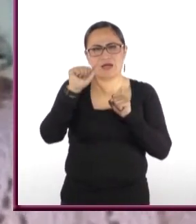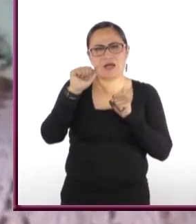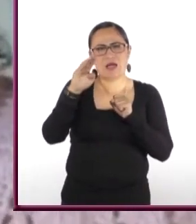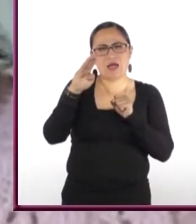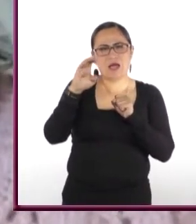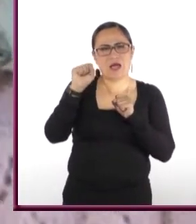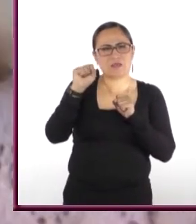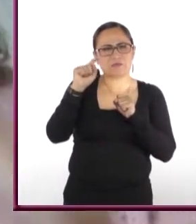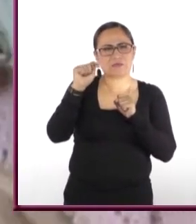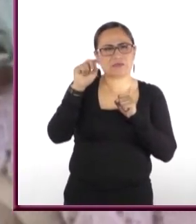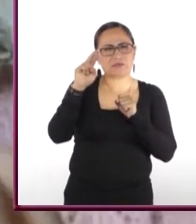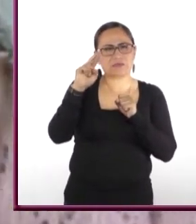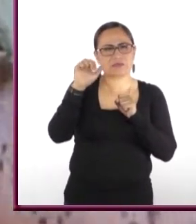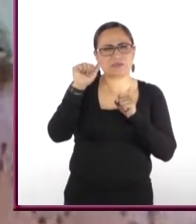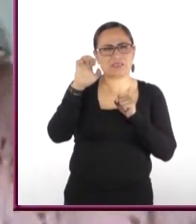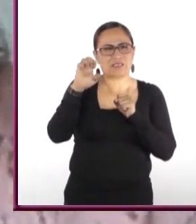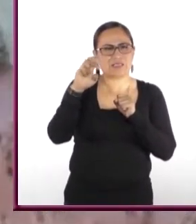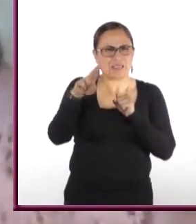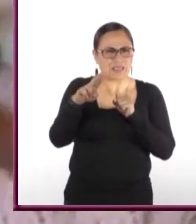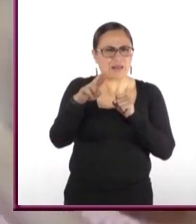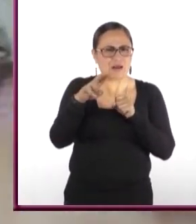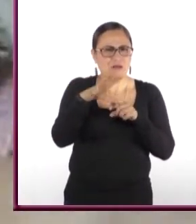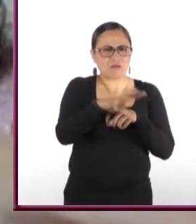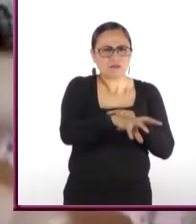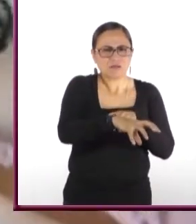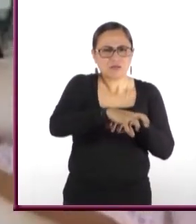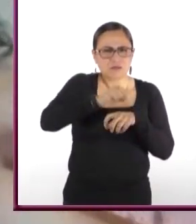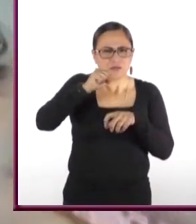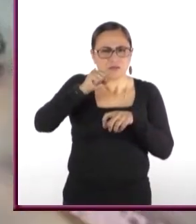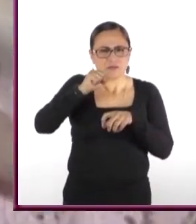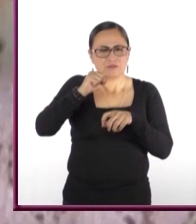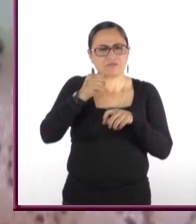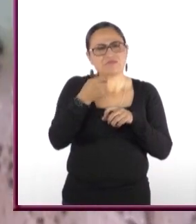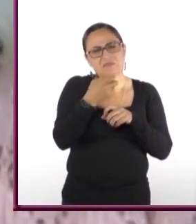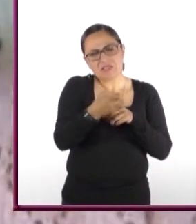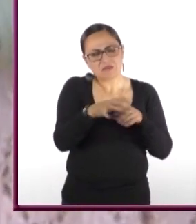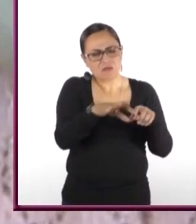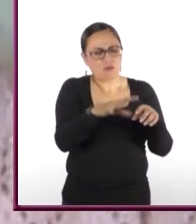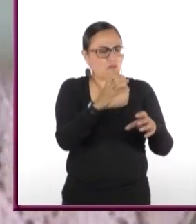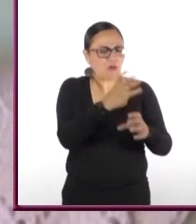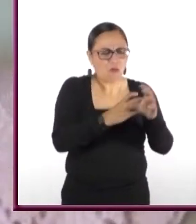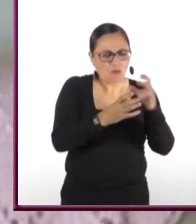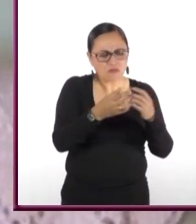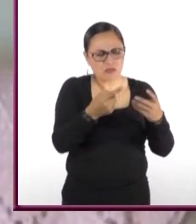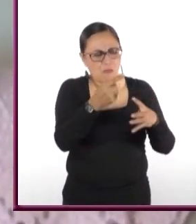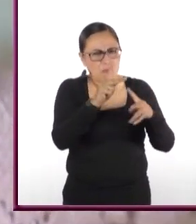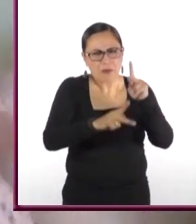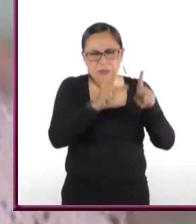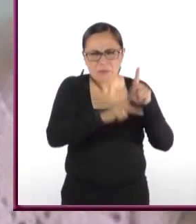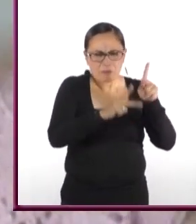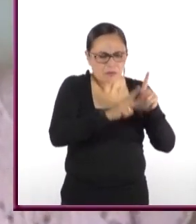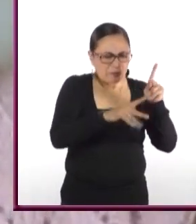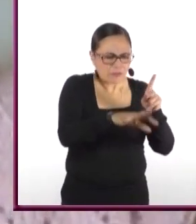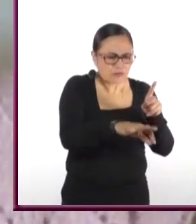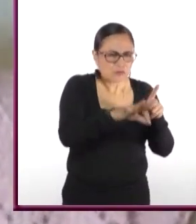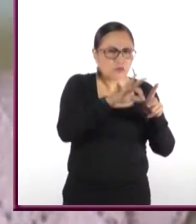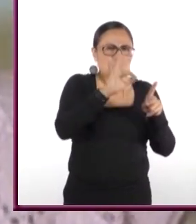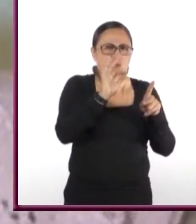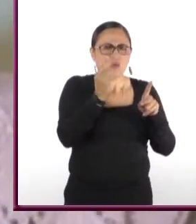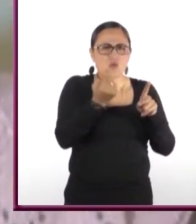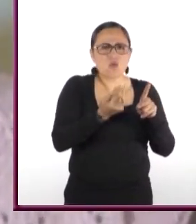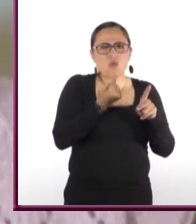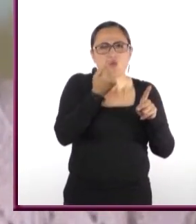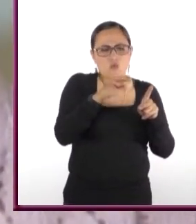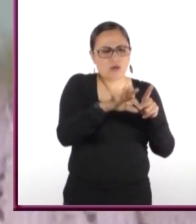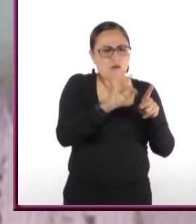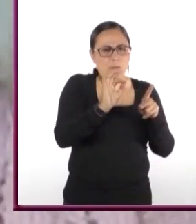que es abstraer, quitar la propiedad que queremos de un objeto y estudiar